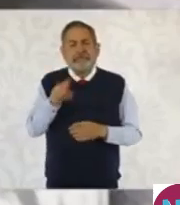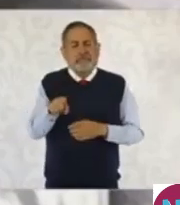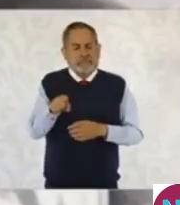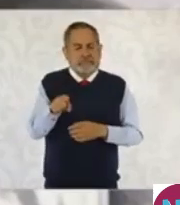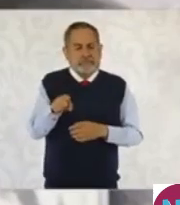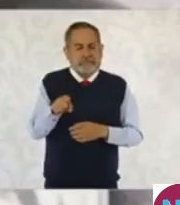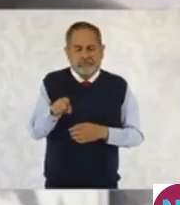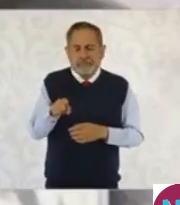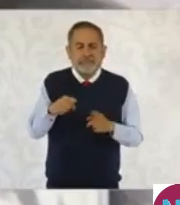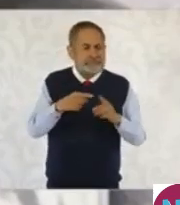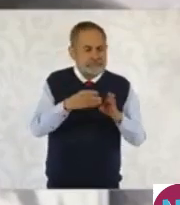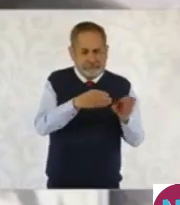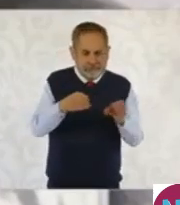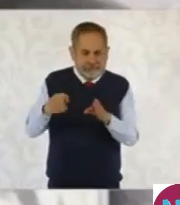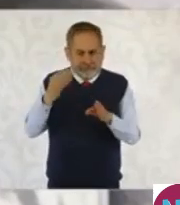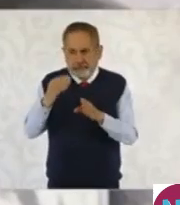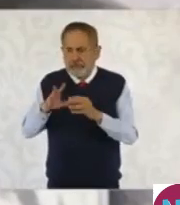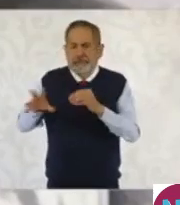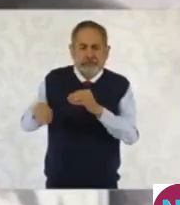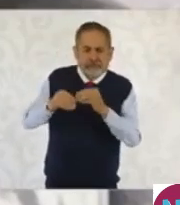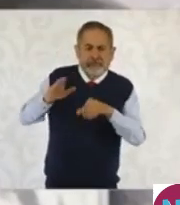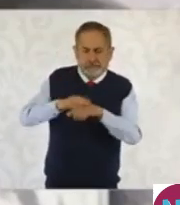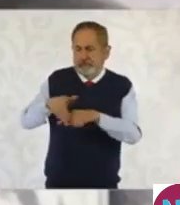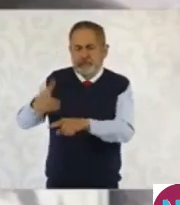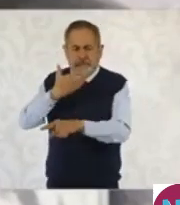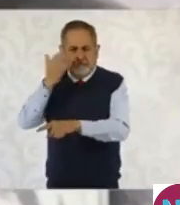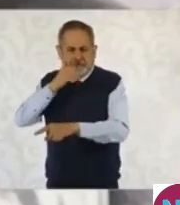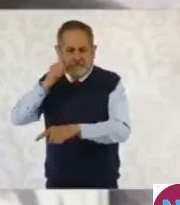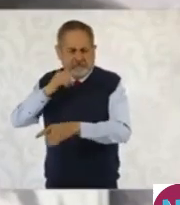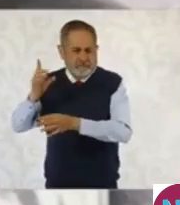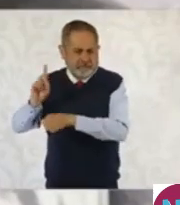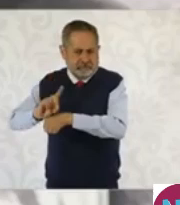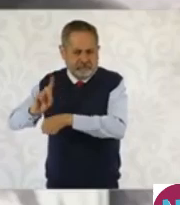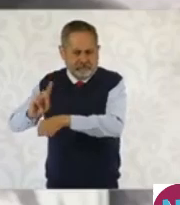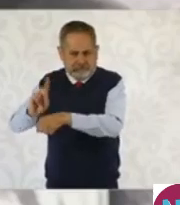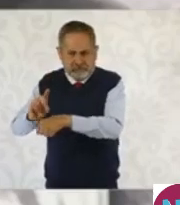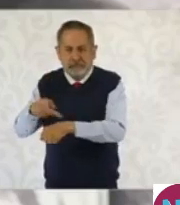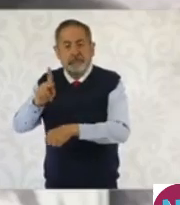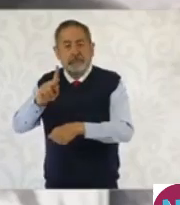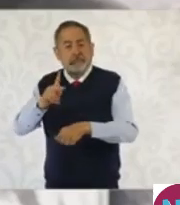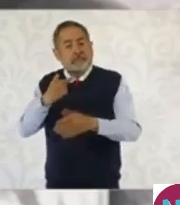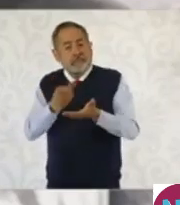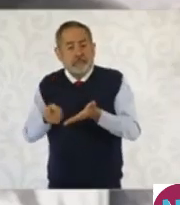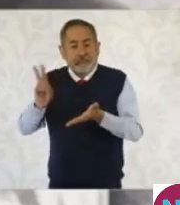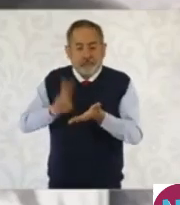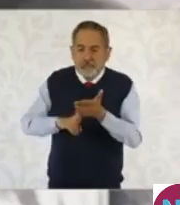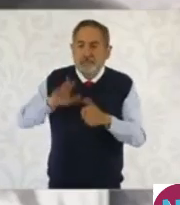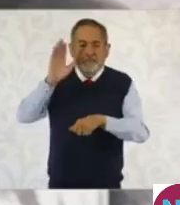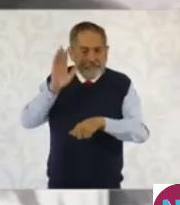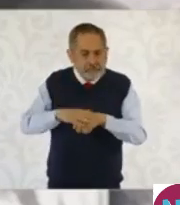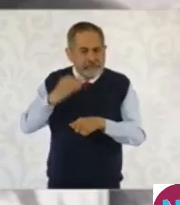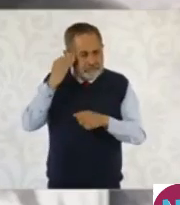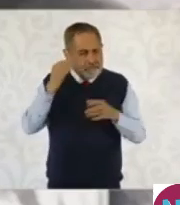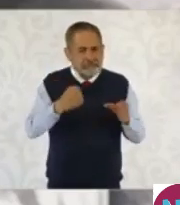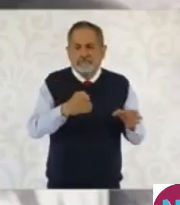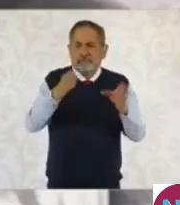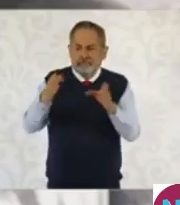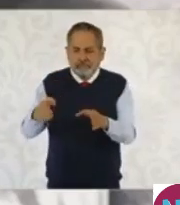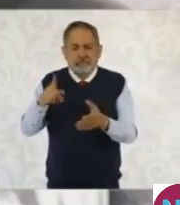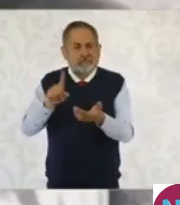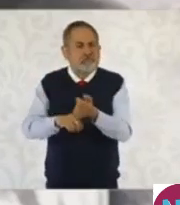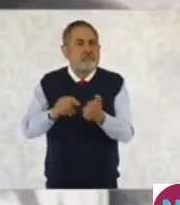o adicionalmente a las labores quirúrgicas de nuestros hospitales o unidades médicas que cuentan